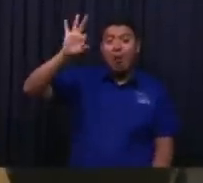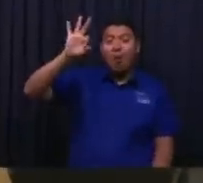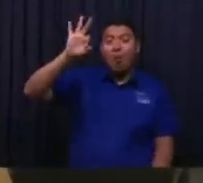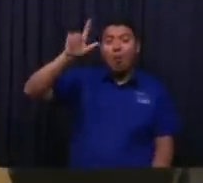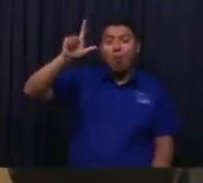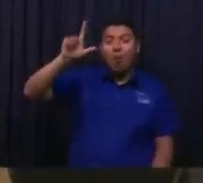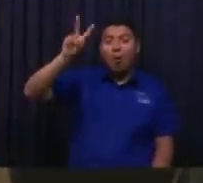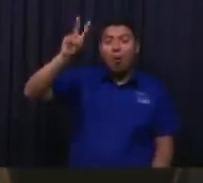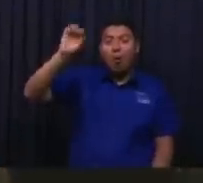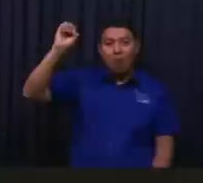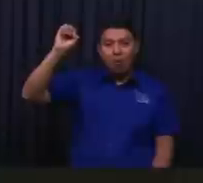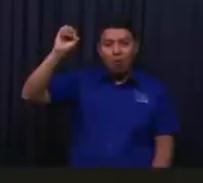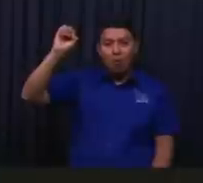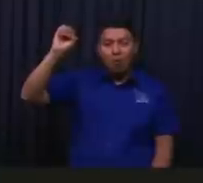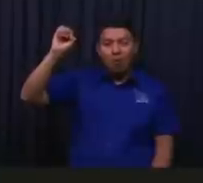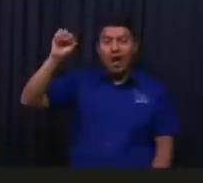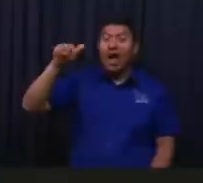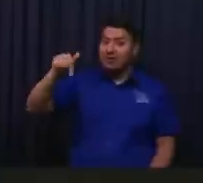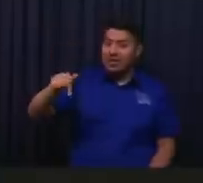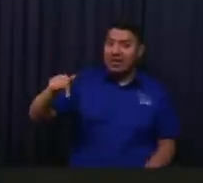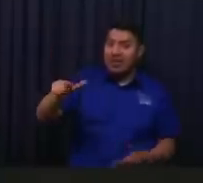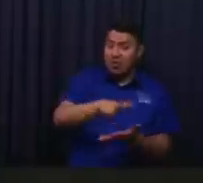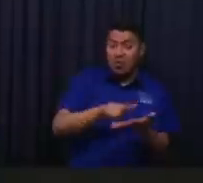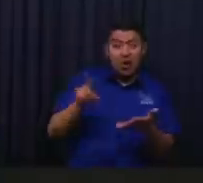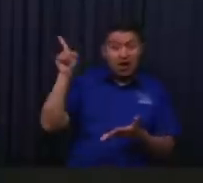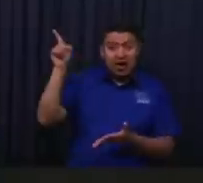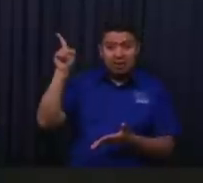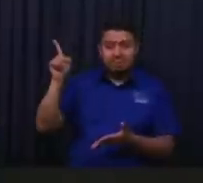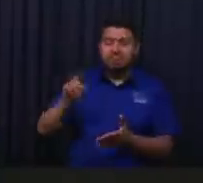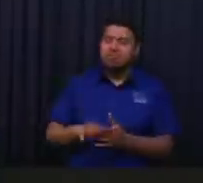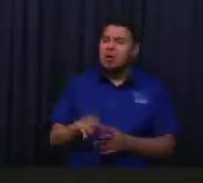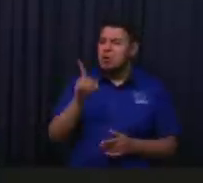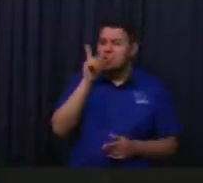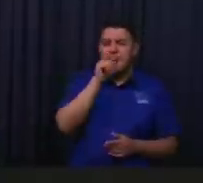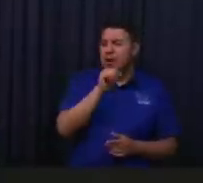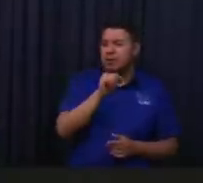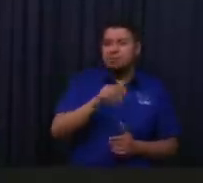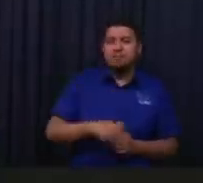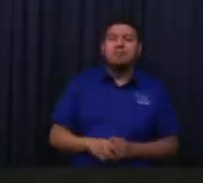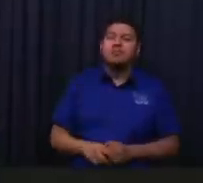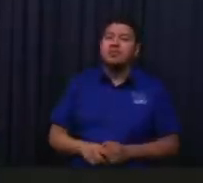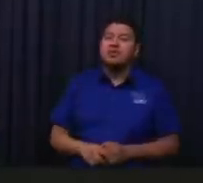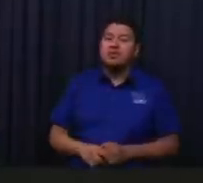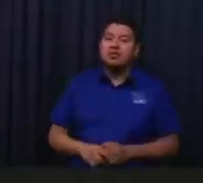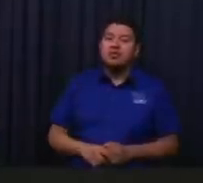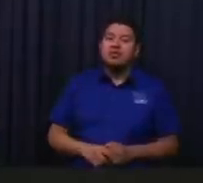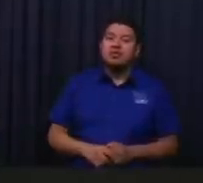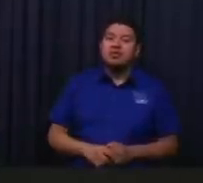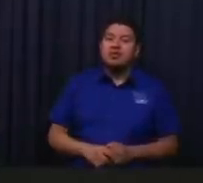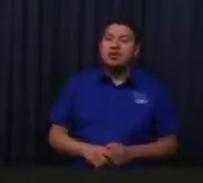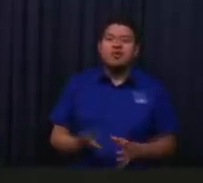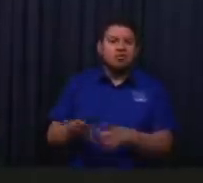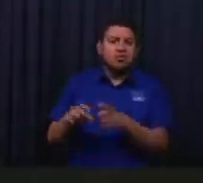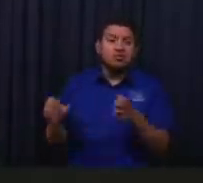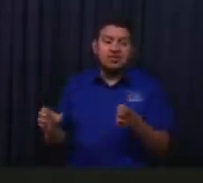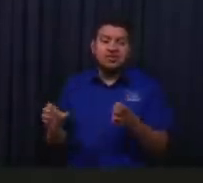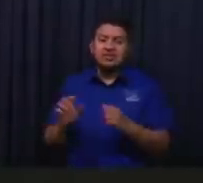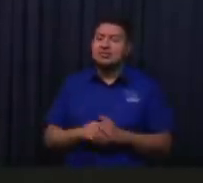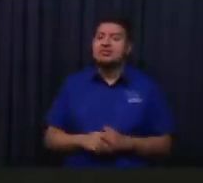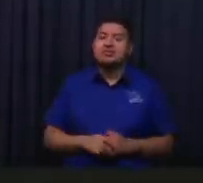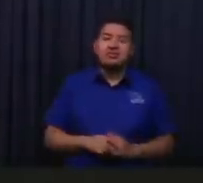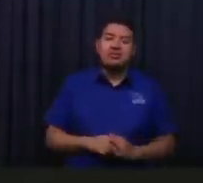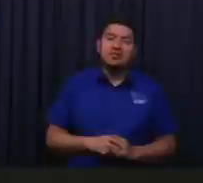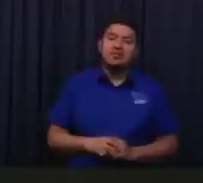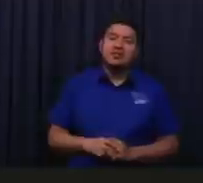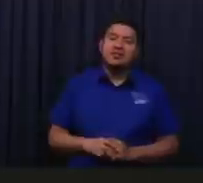un mes y salió canche usted, pero hoy le hicieron un tratamiento a la cosa esta para que no se dé. Denle un aplauso